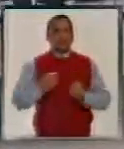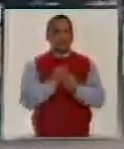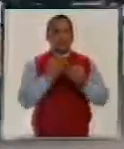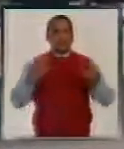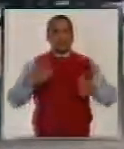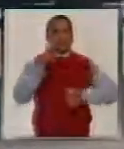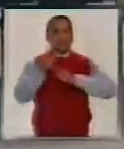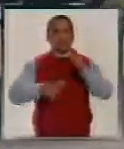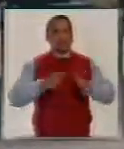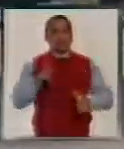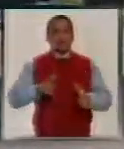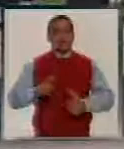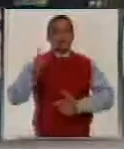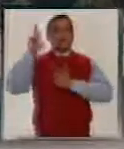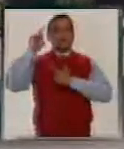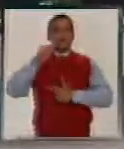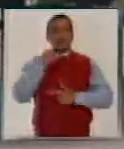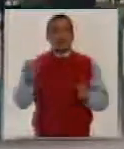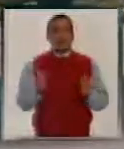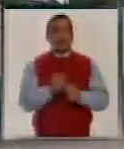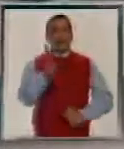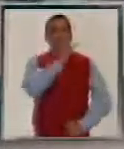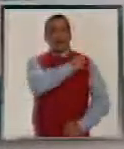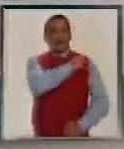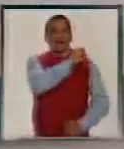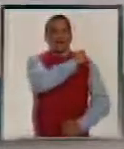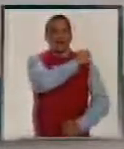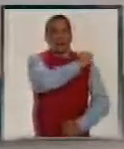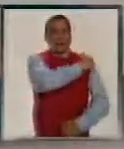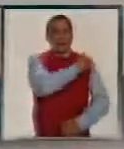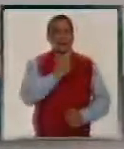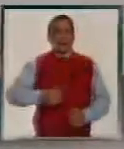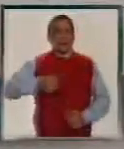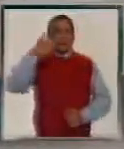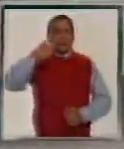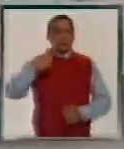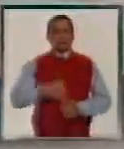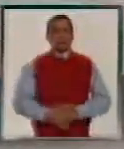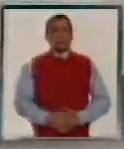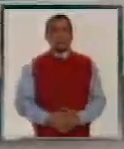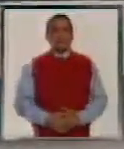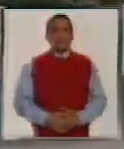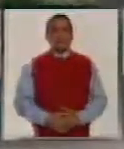Conjunto de las Fuerzas Armadas, General de Ejército Luis Ricardo Howell Ballena.